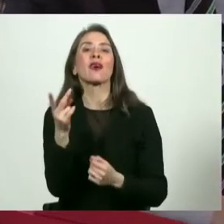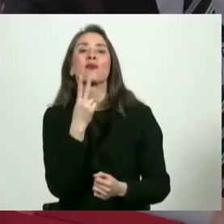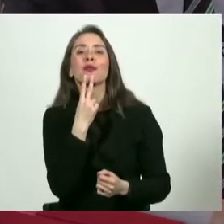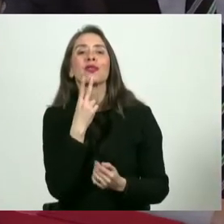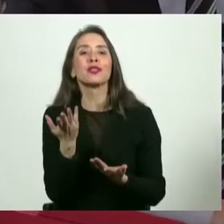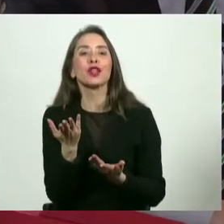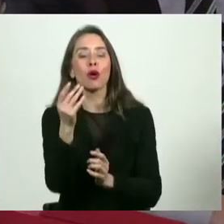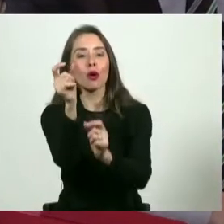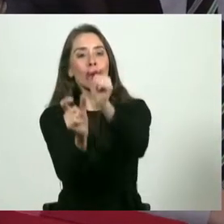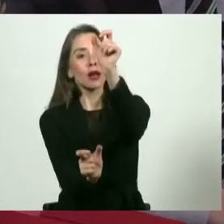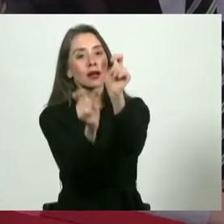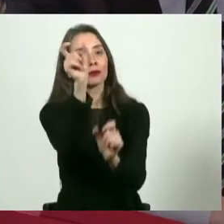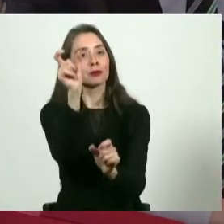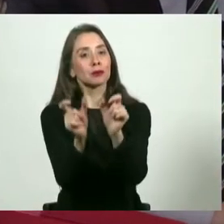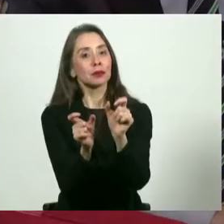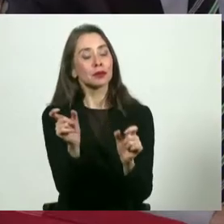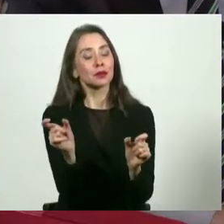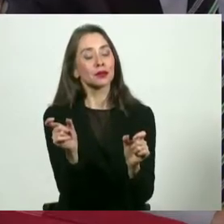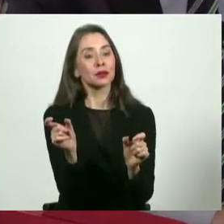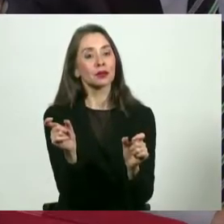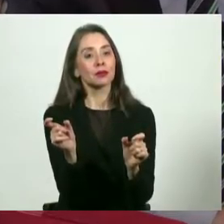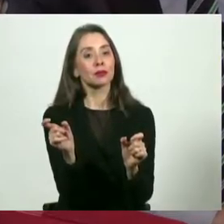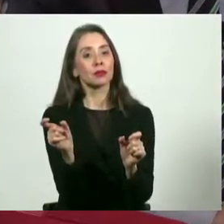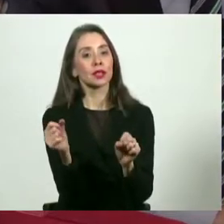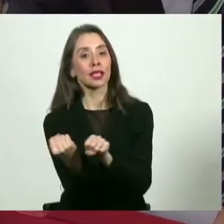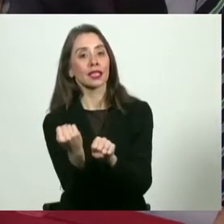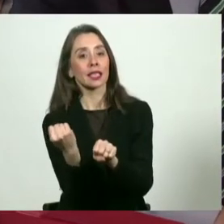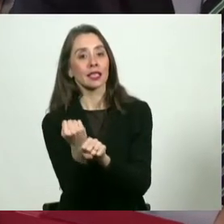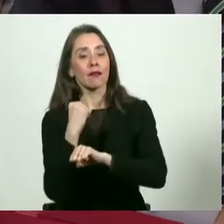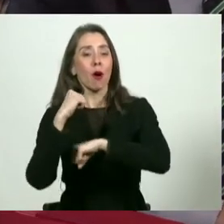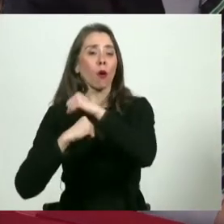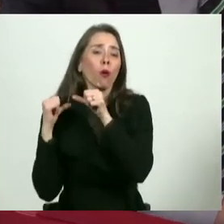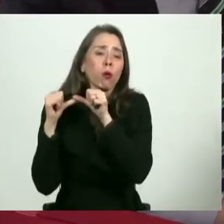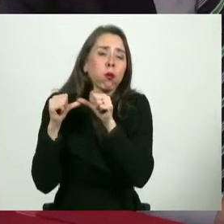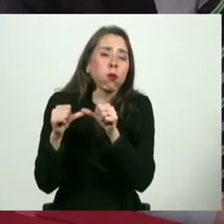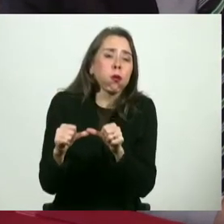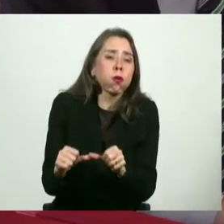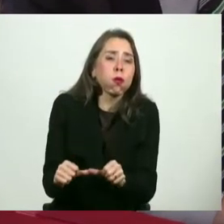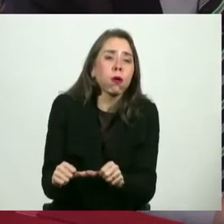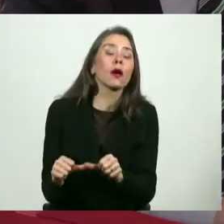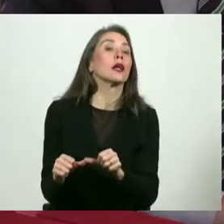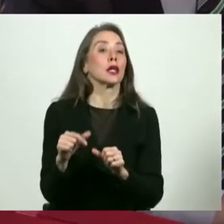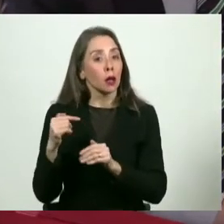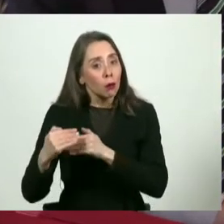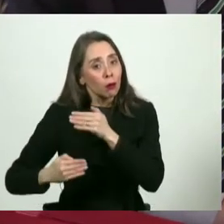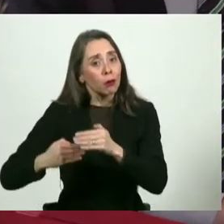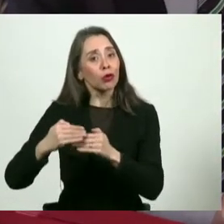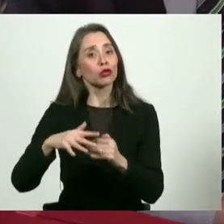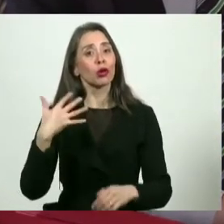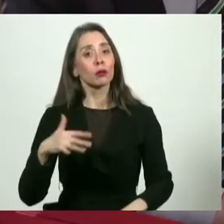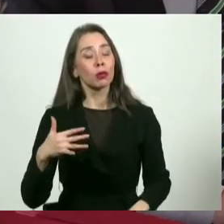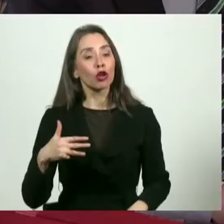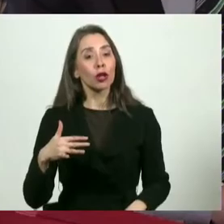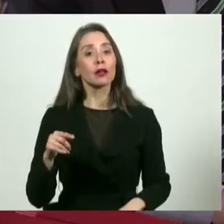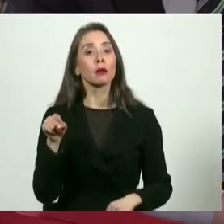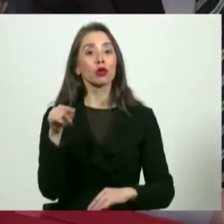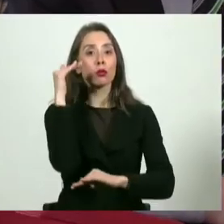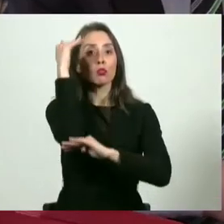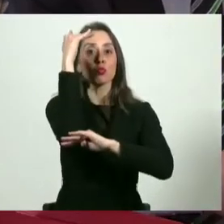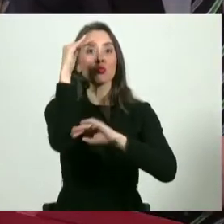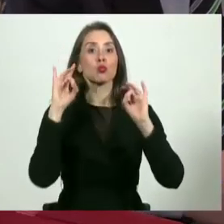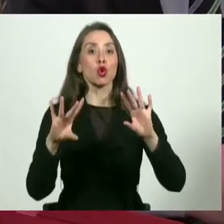que de la gente que está trabajando por años, ¿cierto? En procesos que son tremendamente importantes porque nos van a regir,